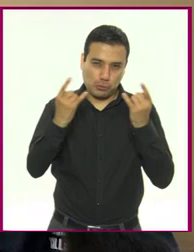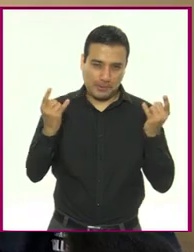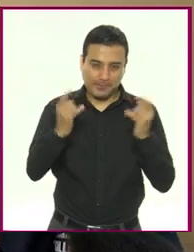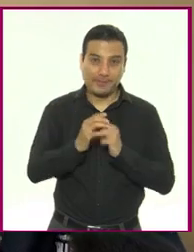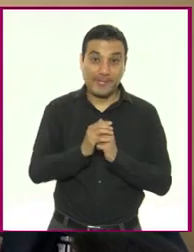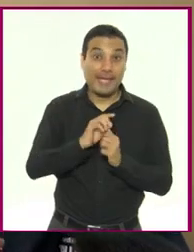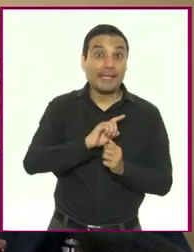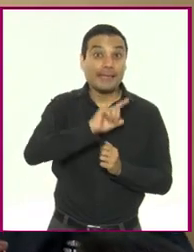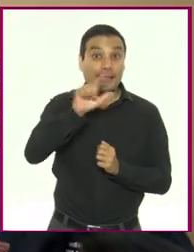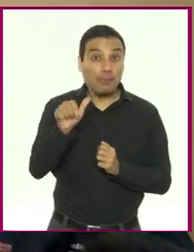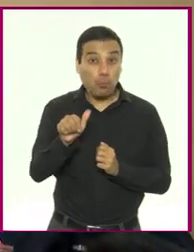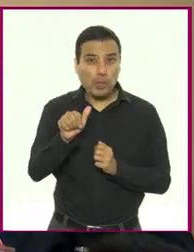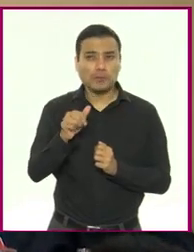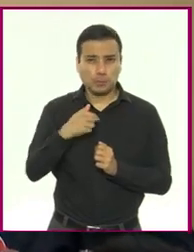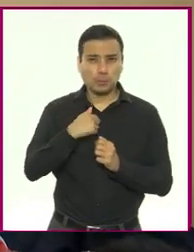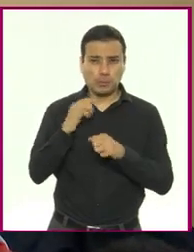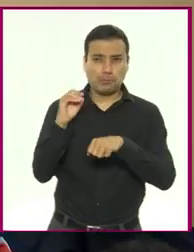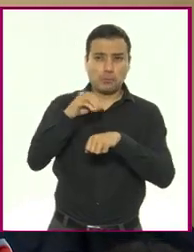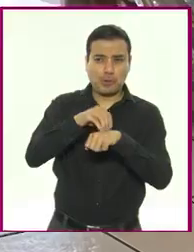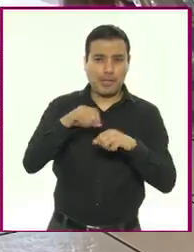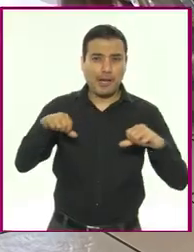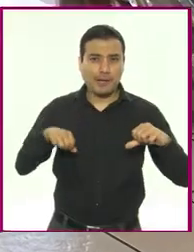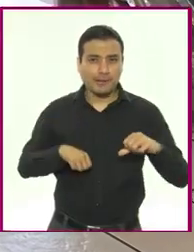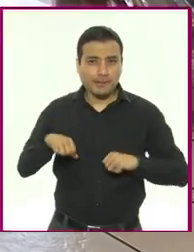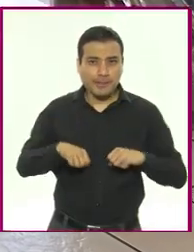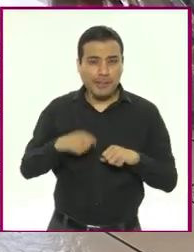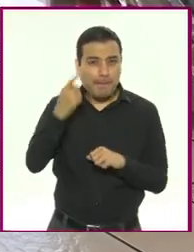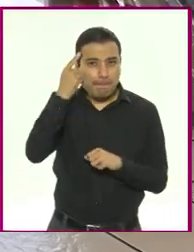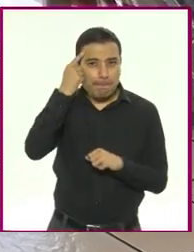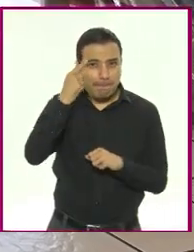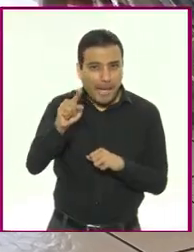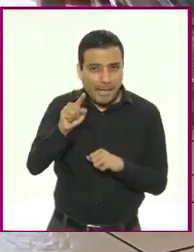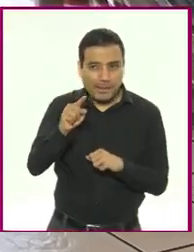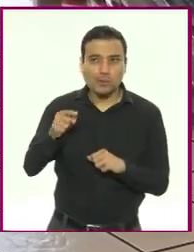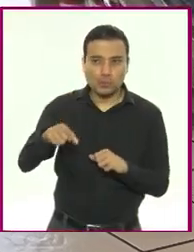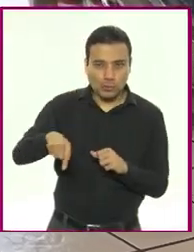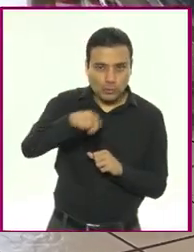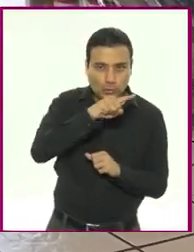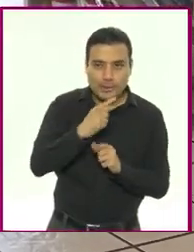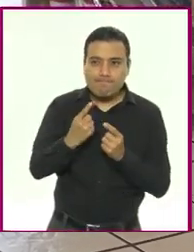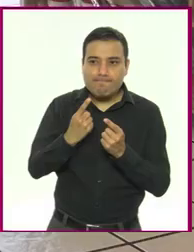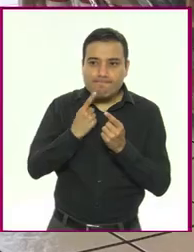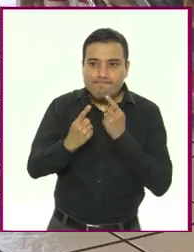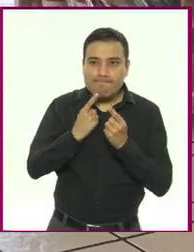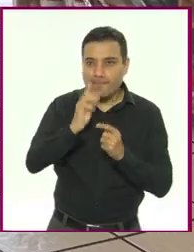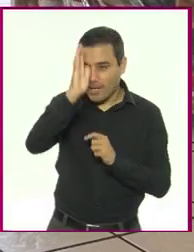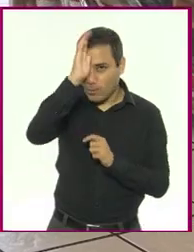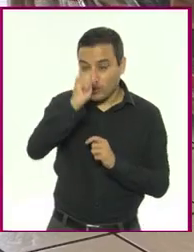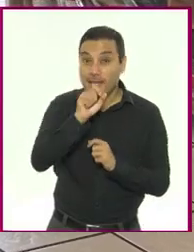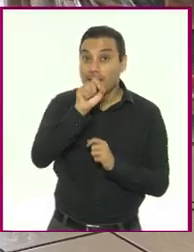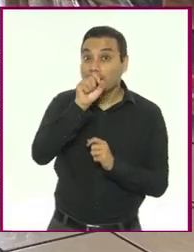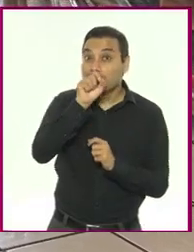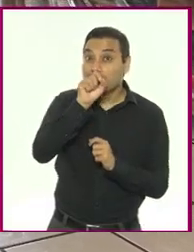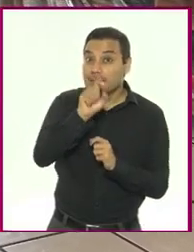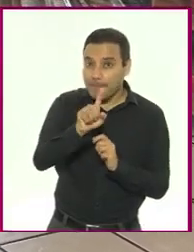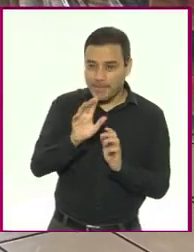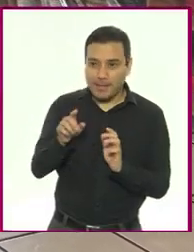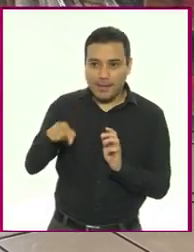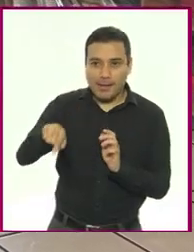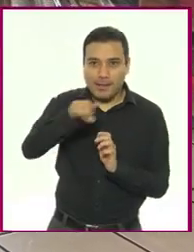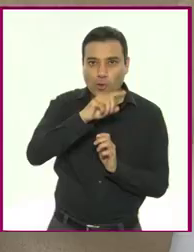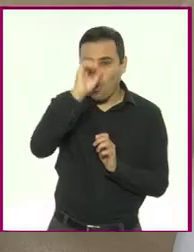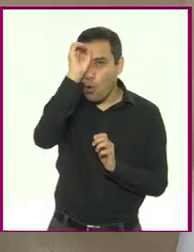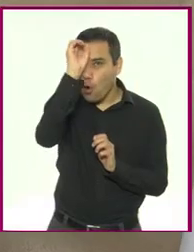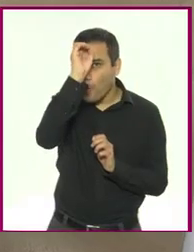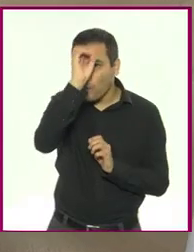proponga algunas actividades para justo para ver qué acuerdos A qué acuerdos vamos a llegar pero que ellos también no que ellos también abonen que y que en